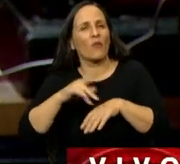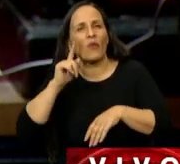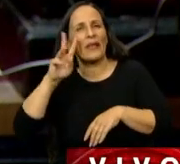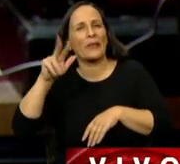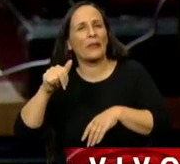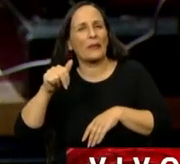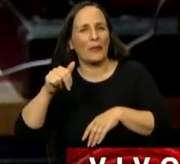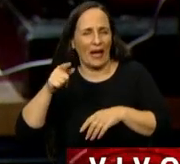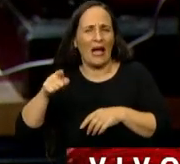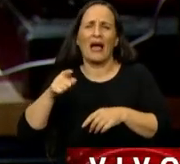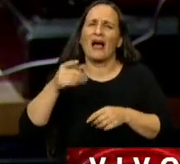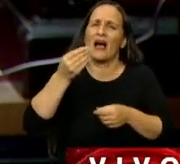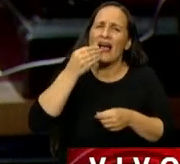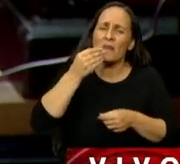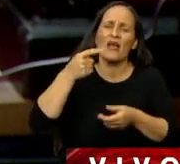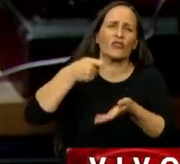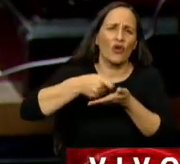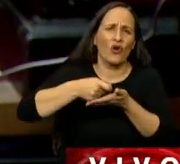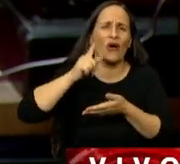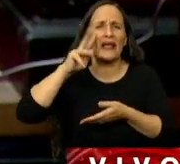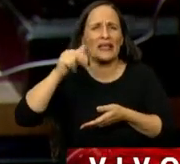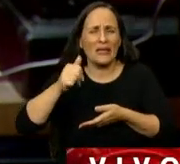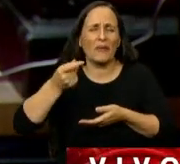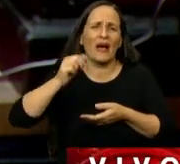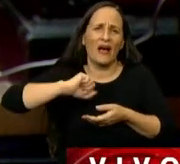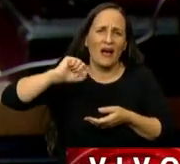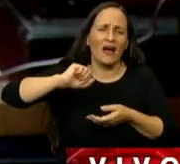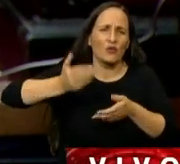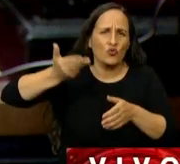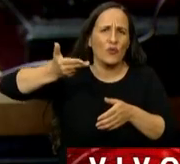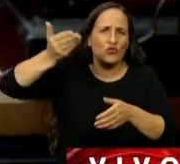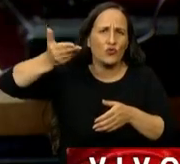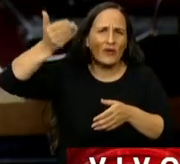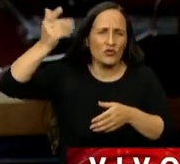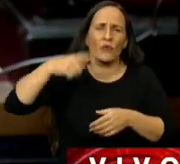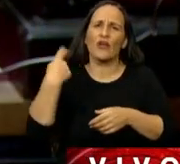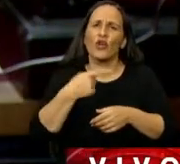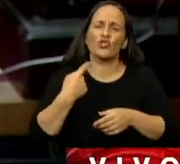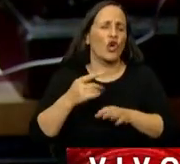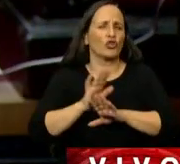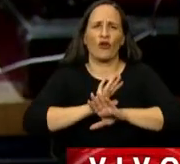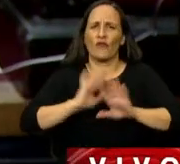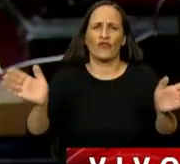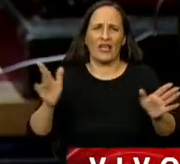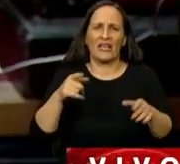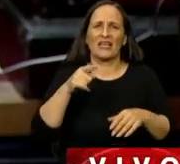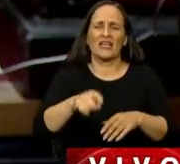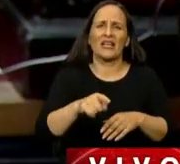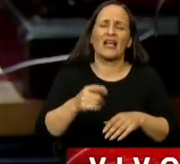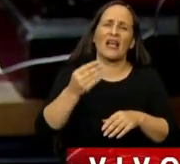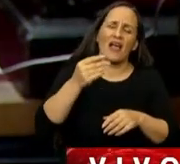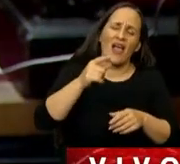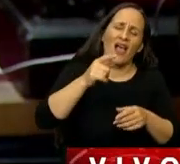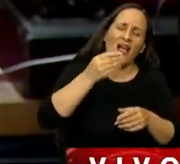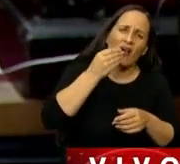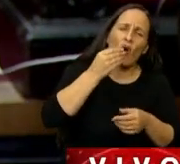polenta y de los alimentos que siguen subiendo y que nosotros, los CEOs neoliberales, le sacamos. Nosotros le sacamos el IVA a la polenta y